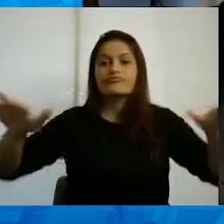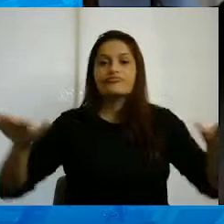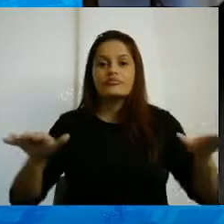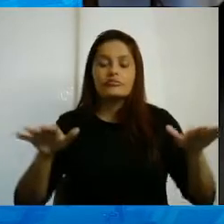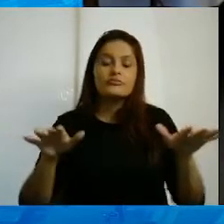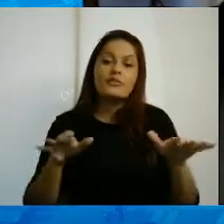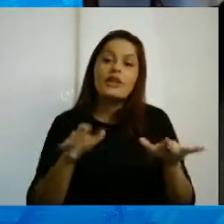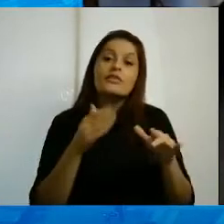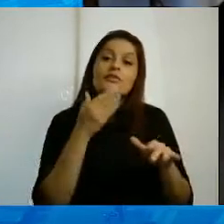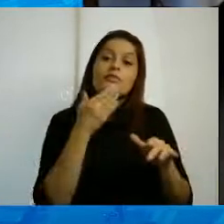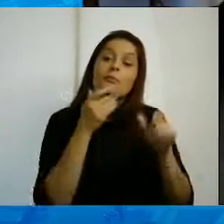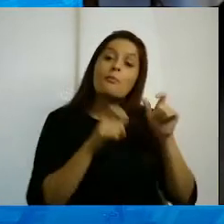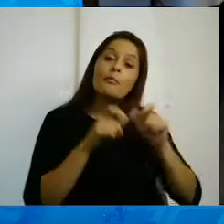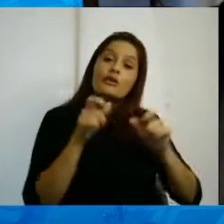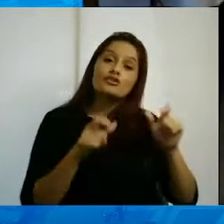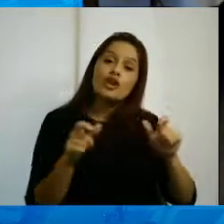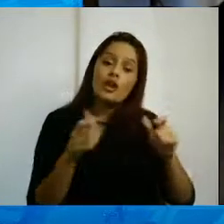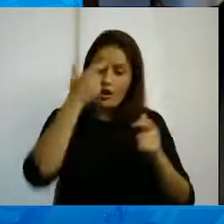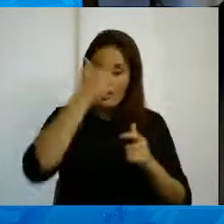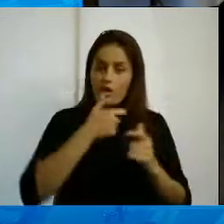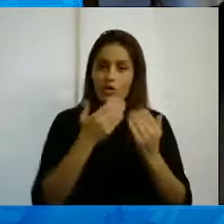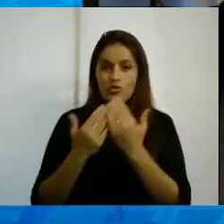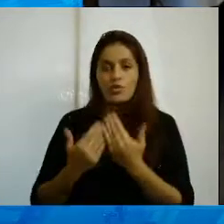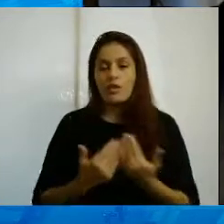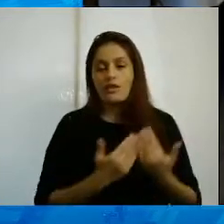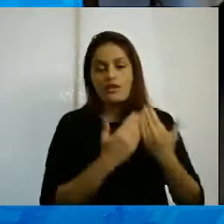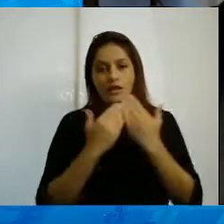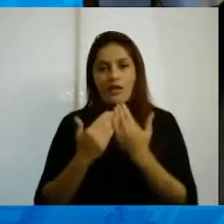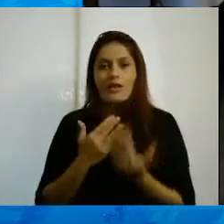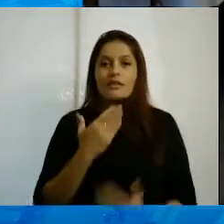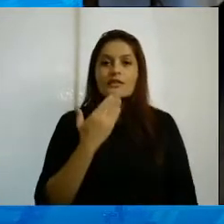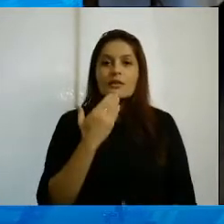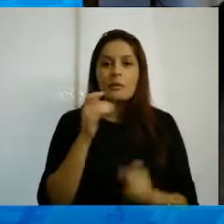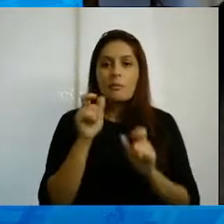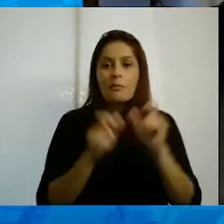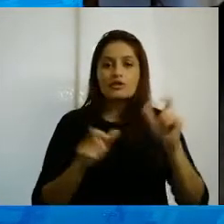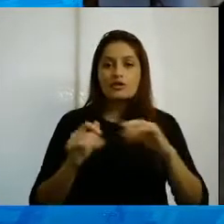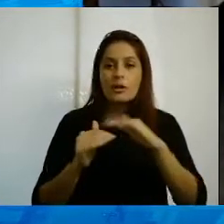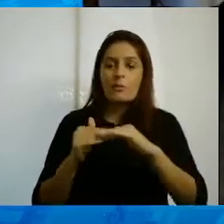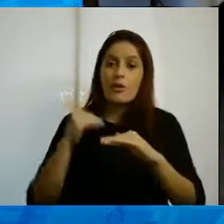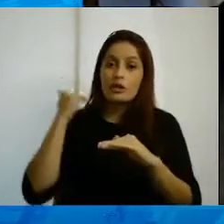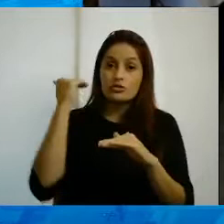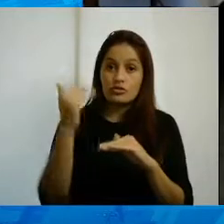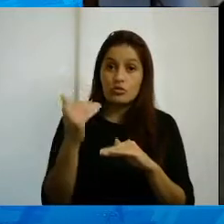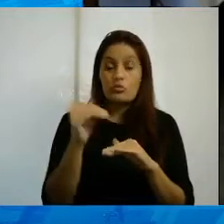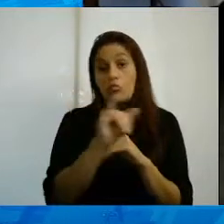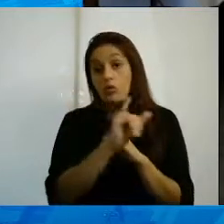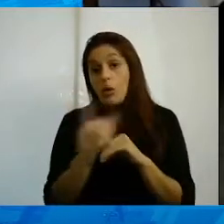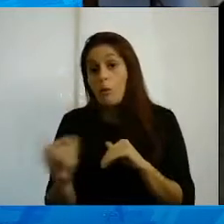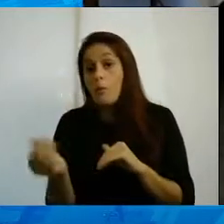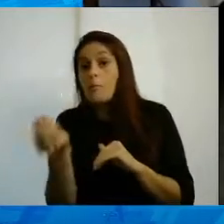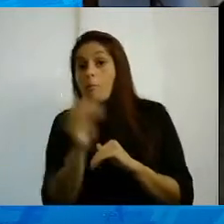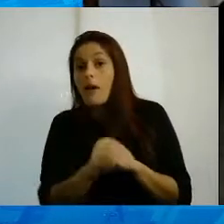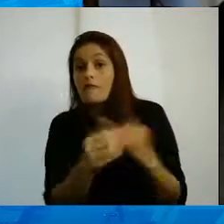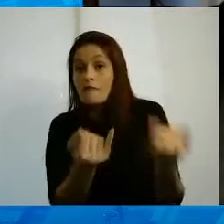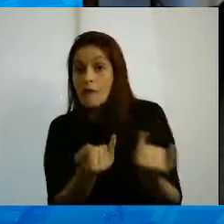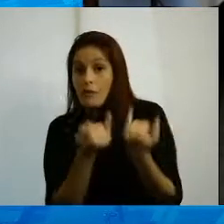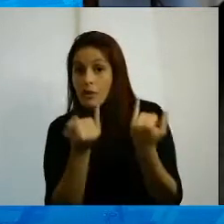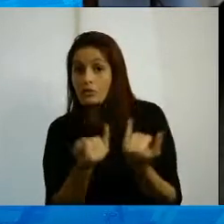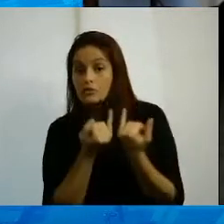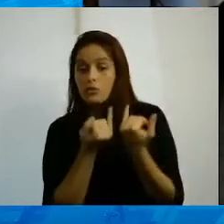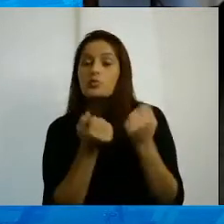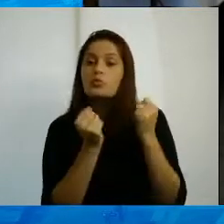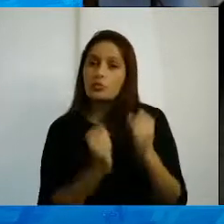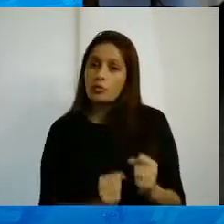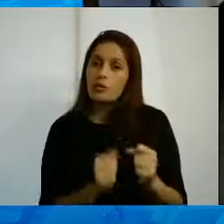todo en las personas como los estudiantes y en las personas mayores. Así que si después nos puede dar mayor información con respecto a eso, que es